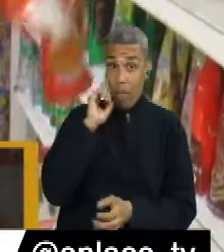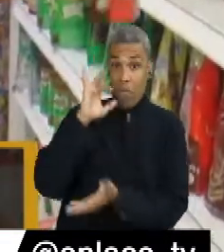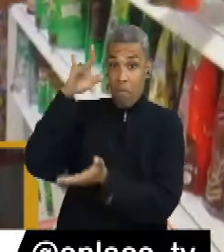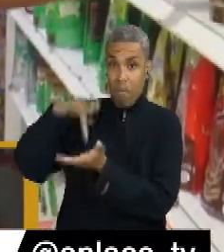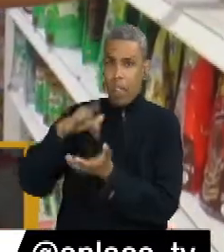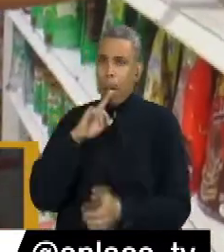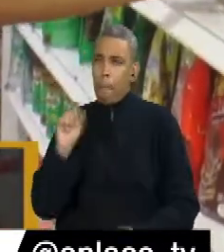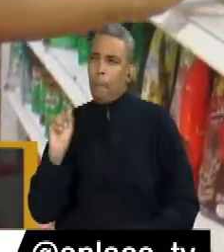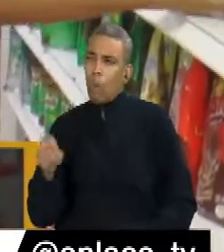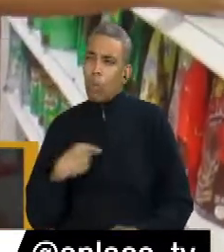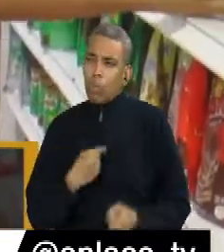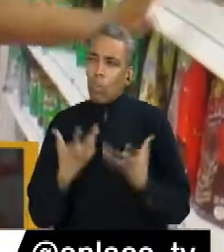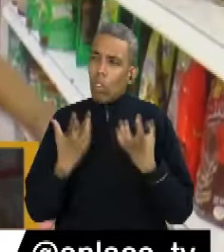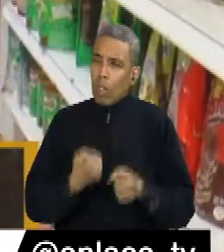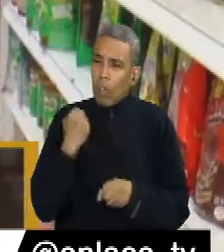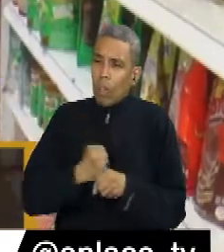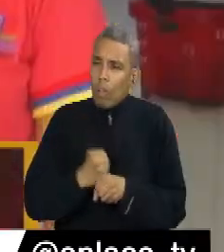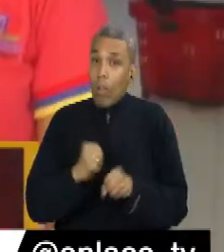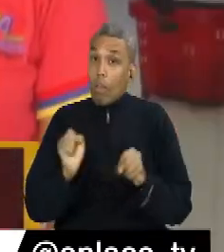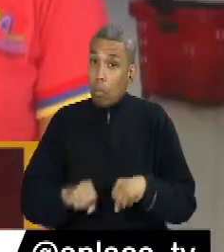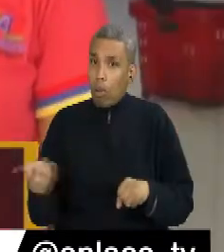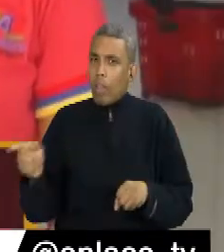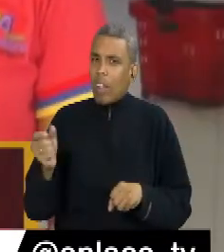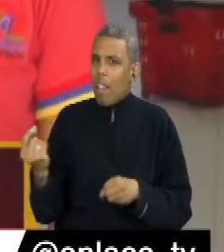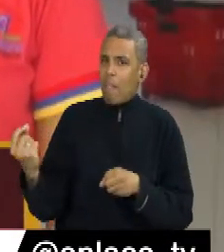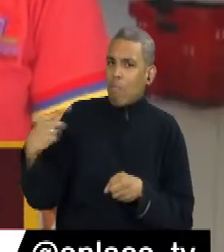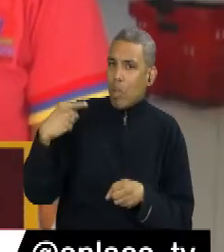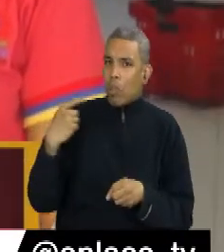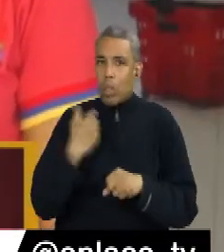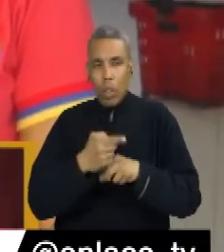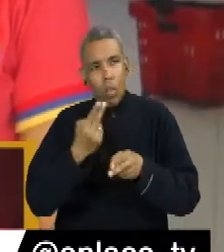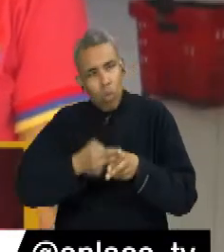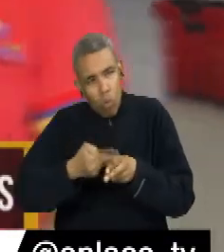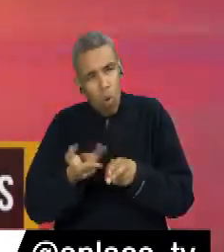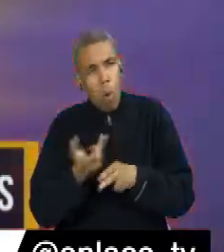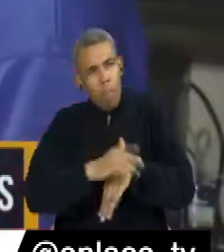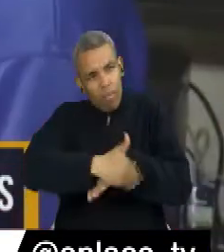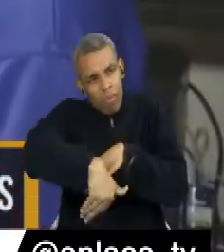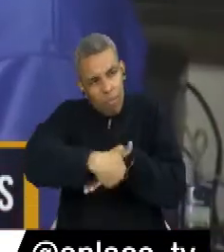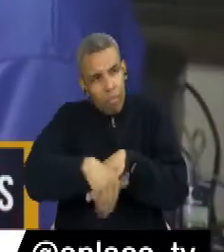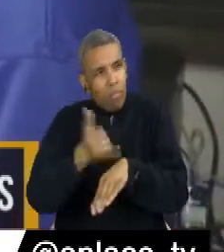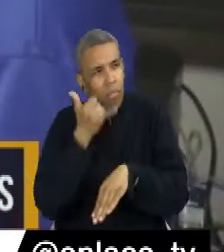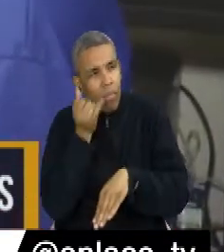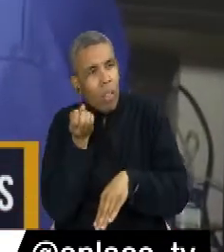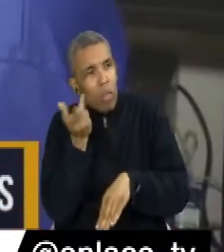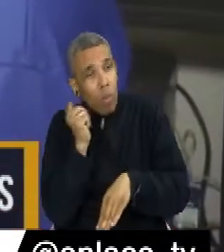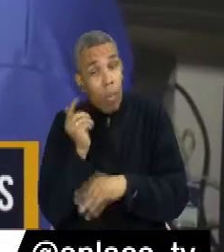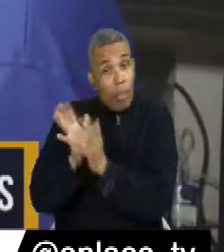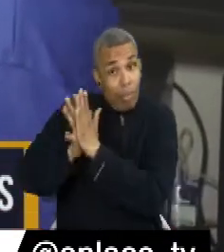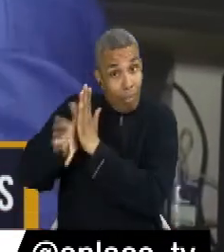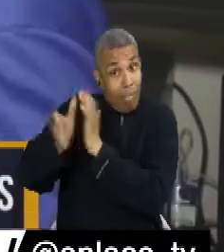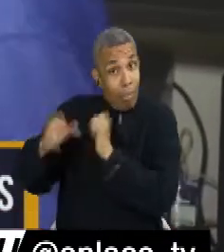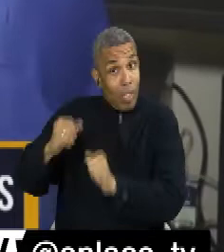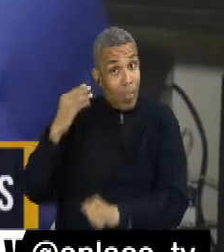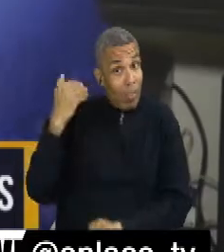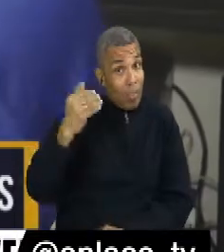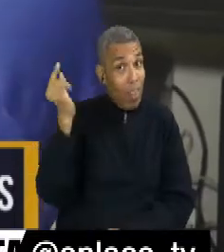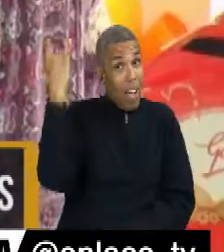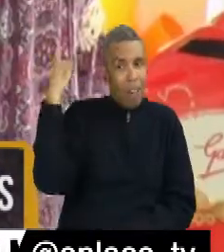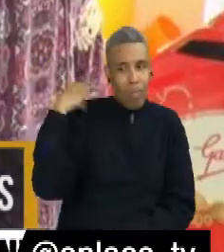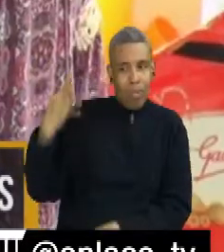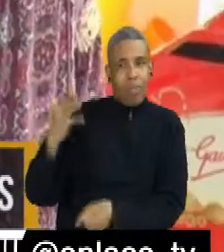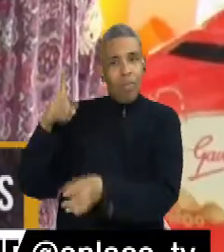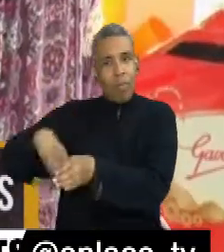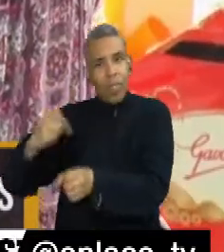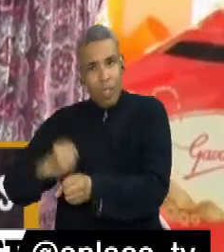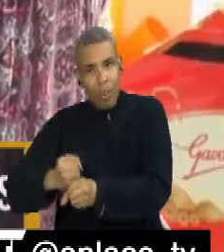datos personales y allá los llaman para que adquieran algún trabajo. Como ellos, usted también puede hacer parte del programa de 40.000